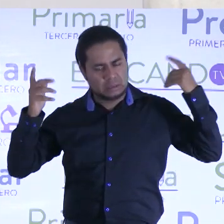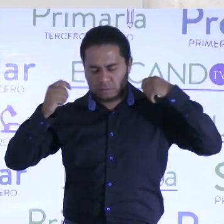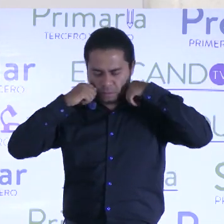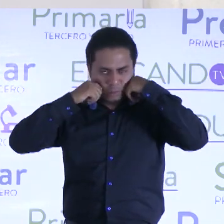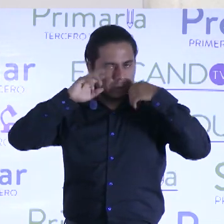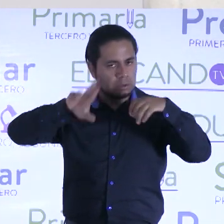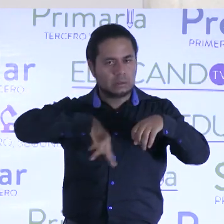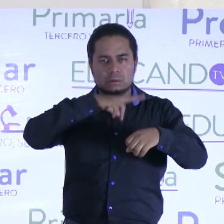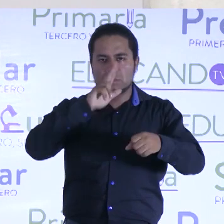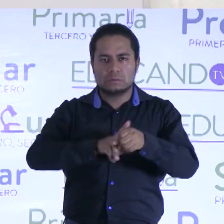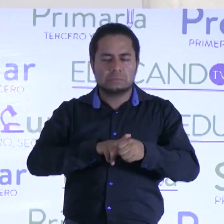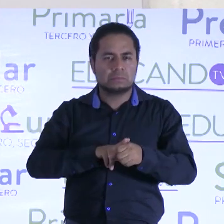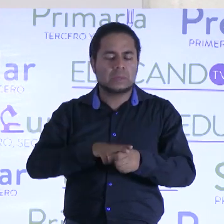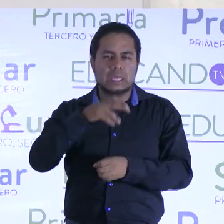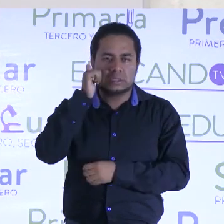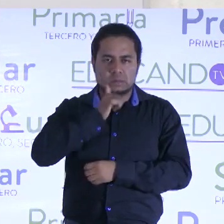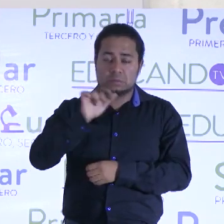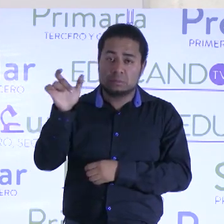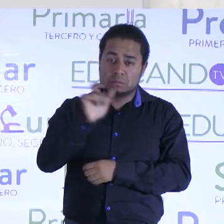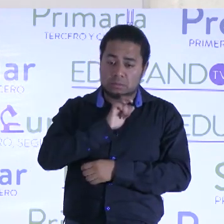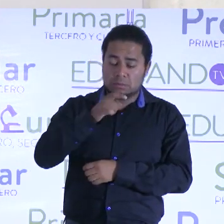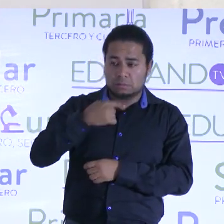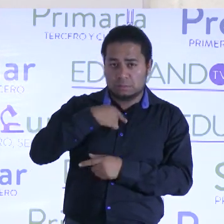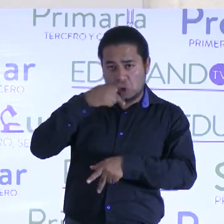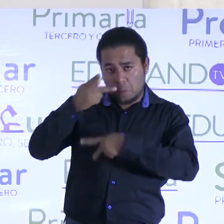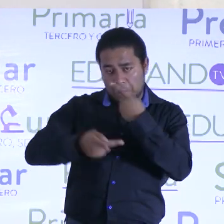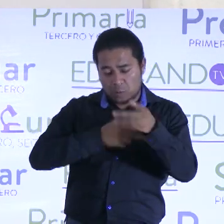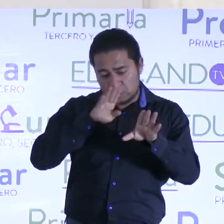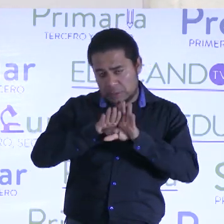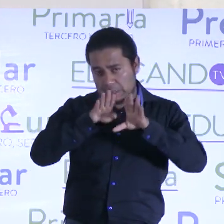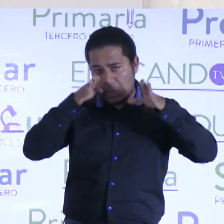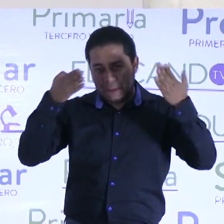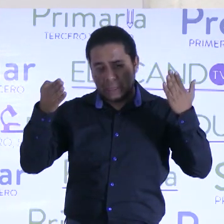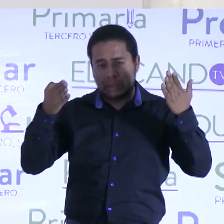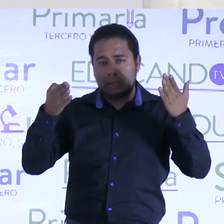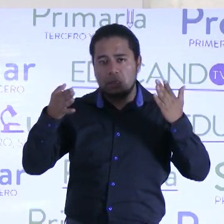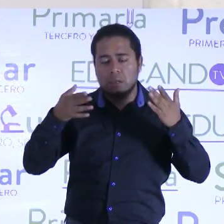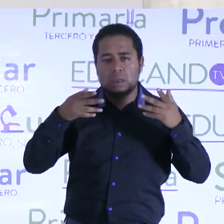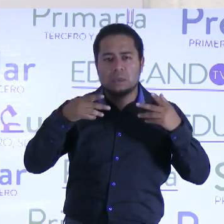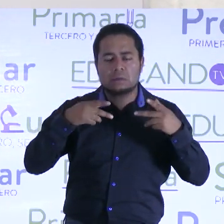muy común que nosotros, cuando realizamos preguntas abiertas,